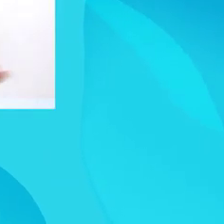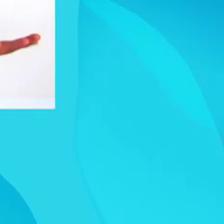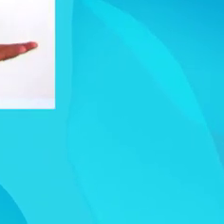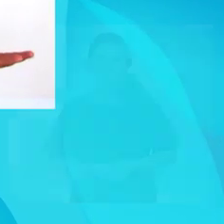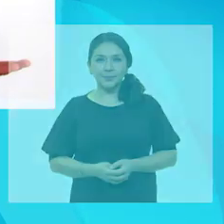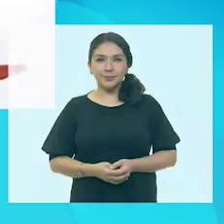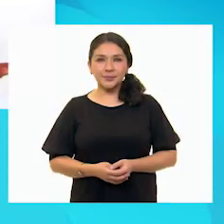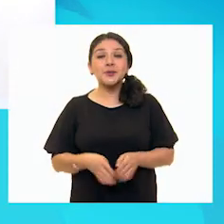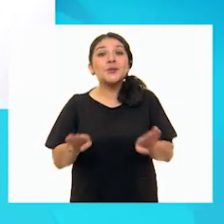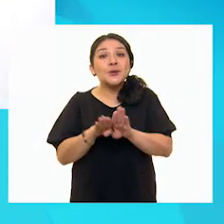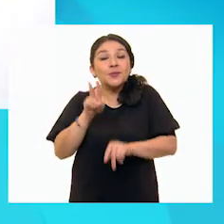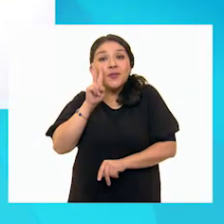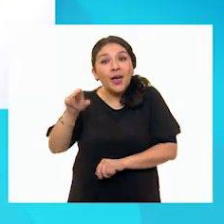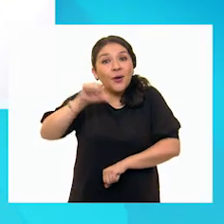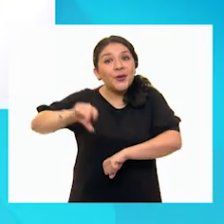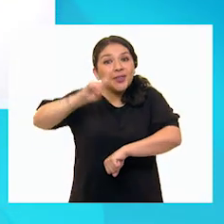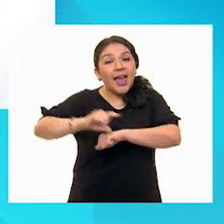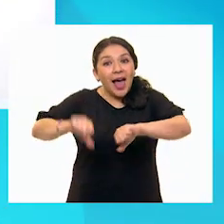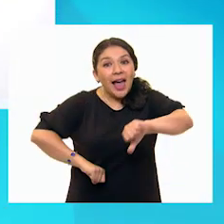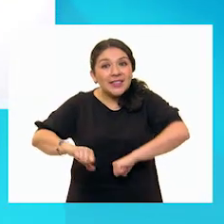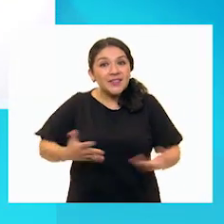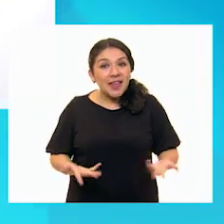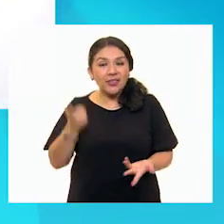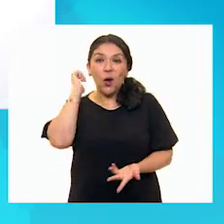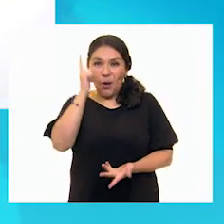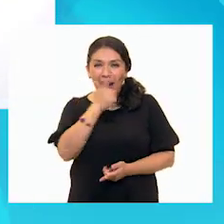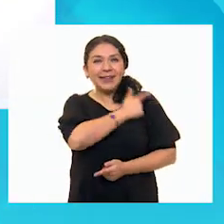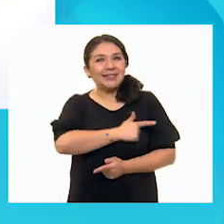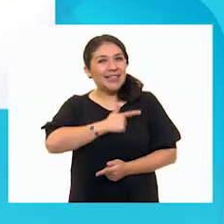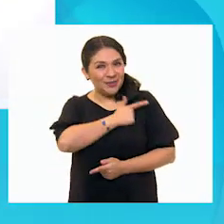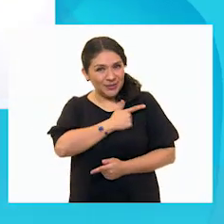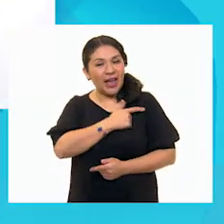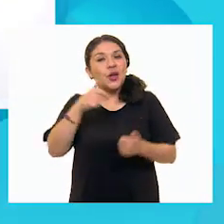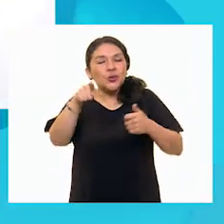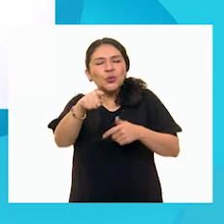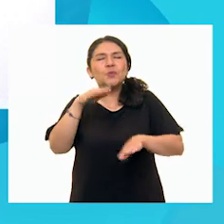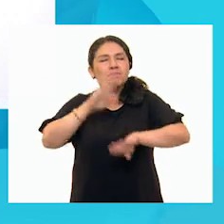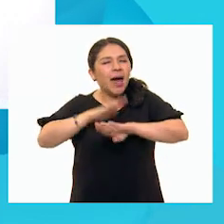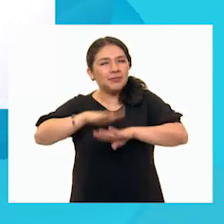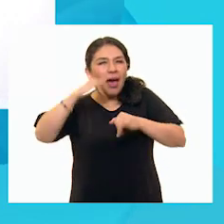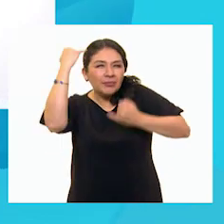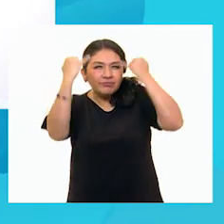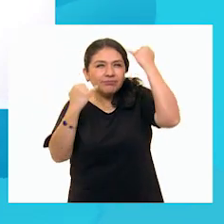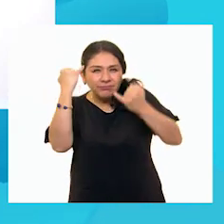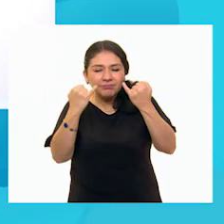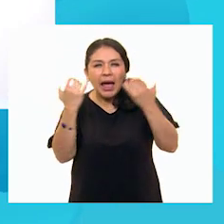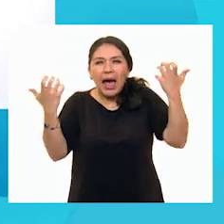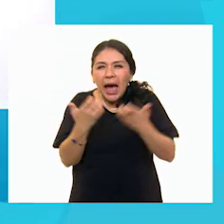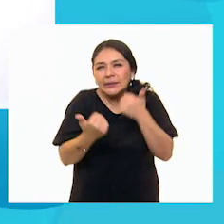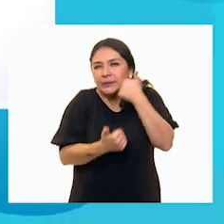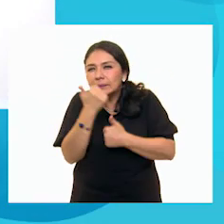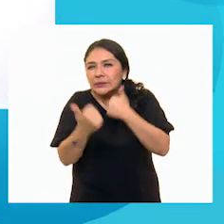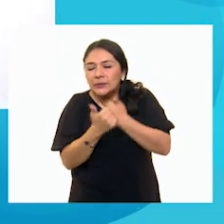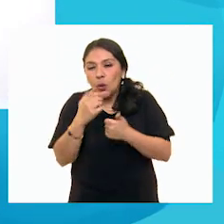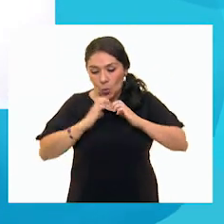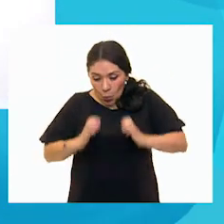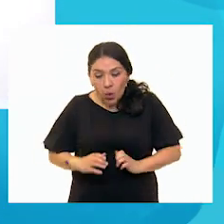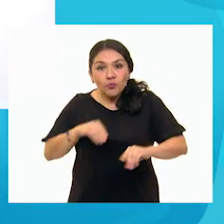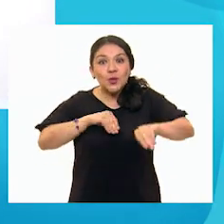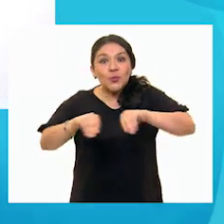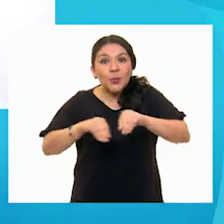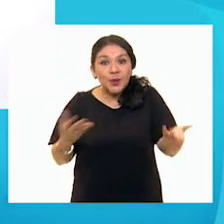¿Qué te pareció la actividad? Espero que te hayas divertido con tu creatividad, y desarrollado tu motricidad.